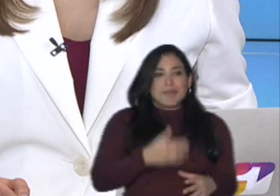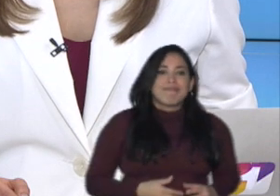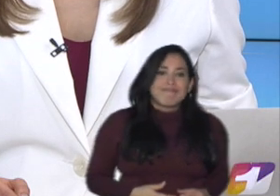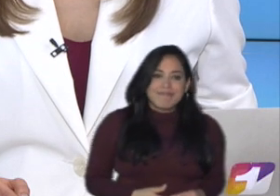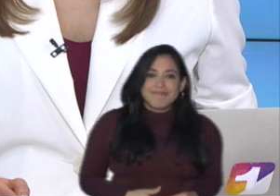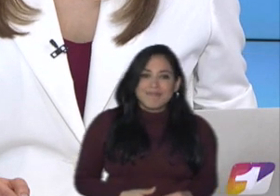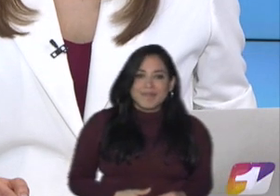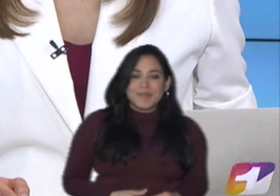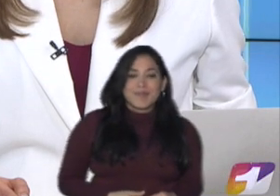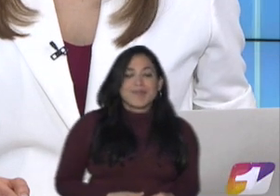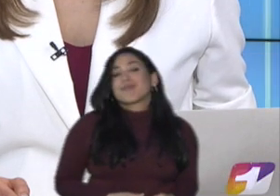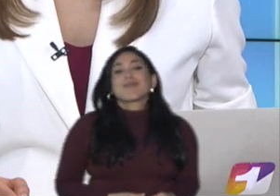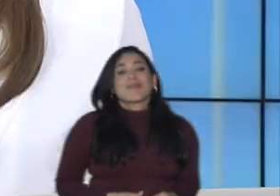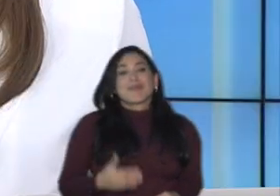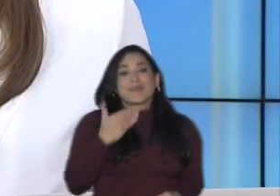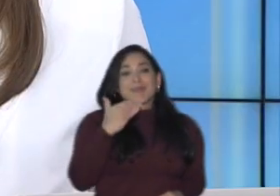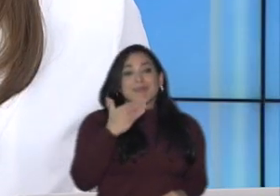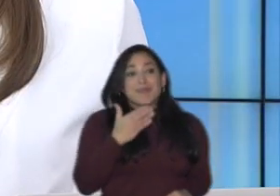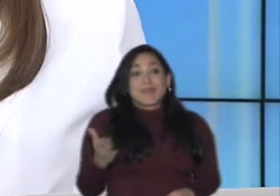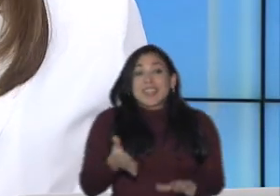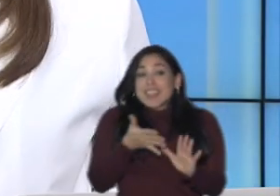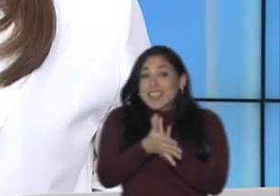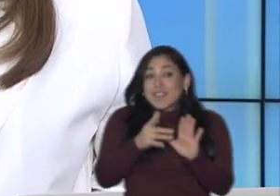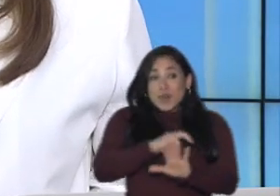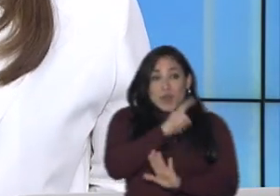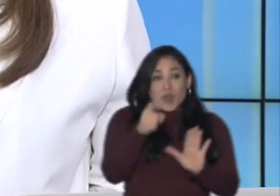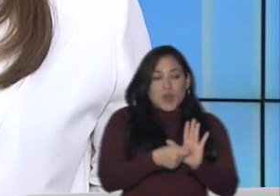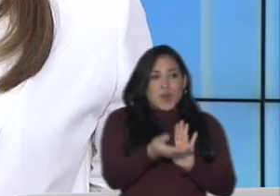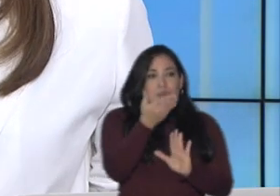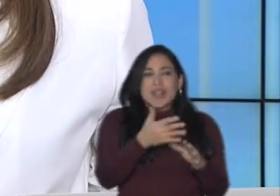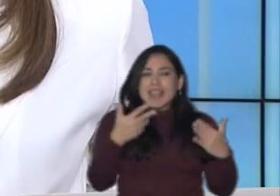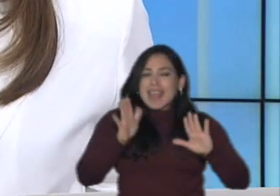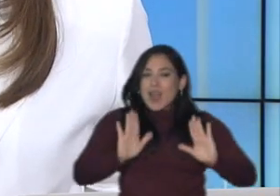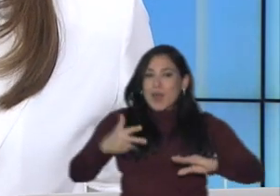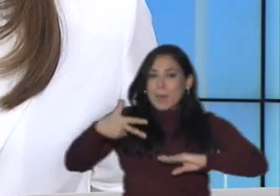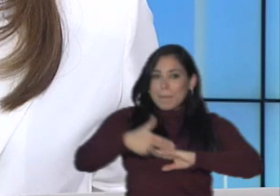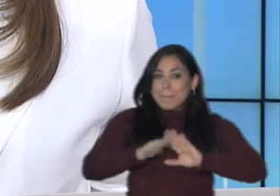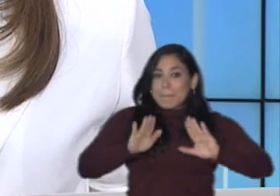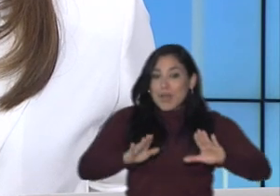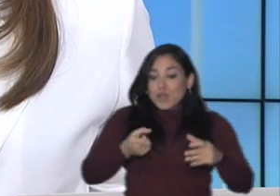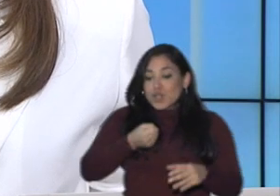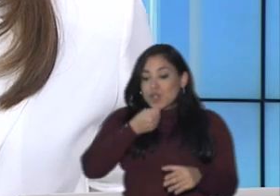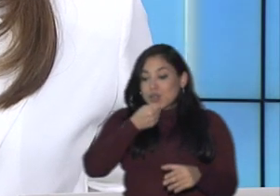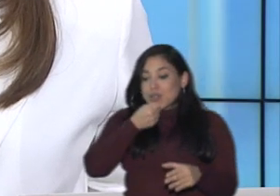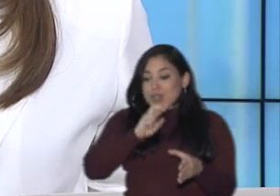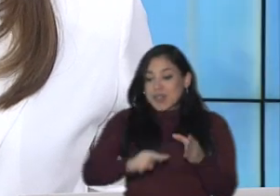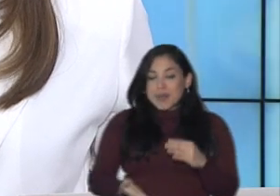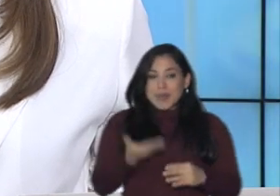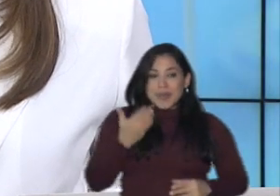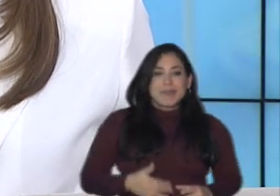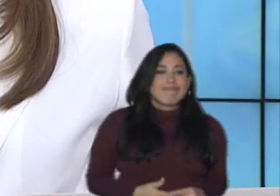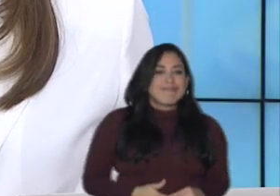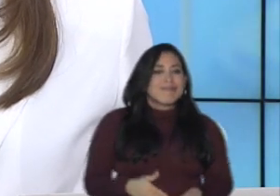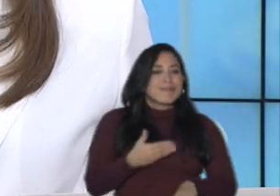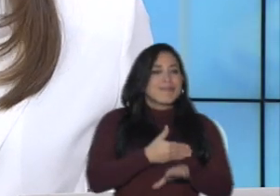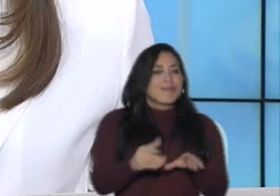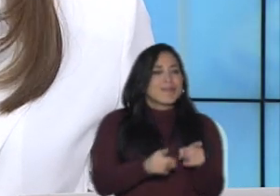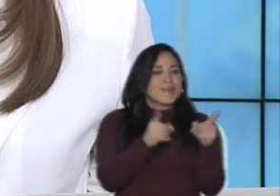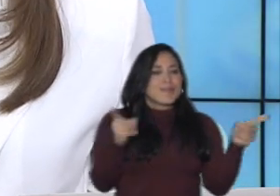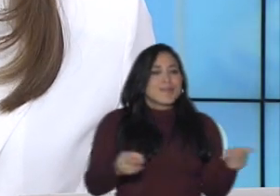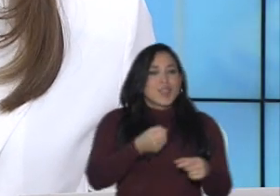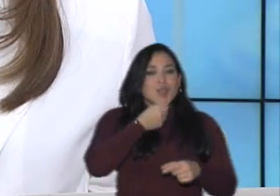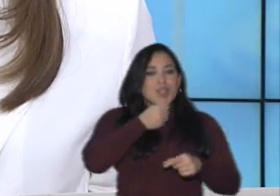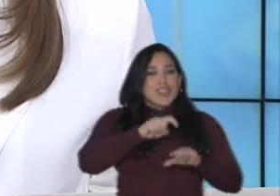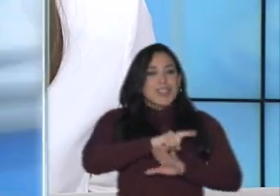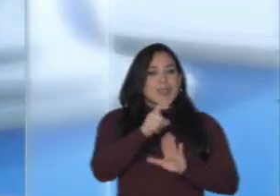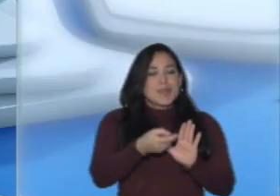CMI. Jorge, muchísimas gracias por toda su información. Hacemos una pequeña pausa en Noticentro 1 CMI. Ya volvemos con